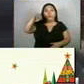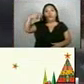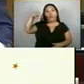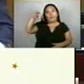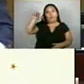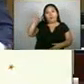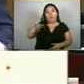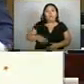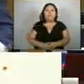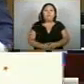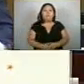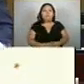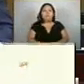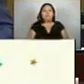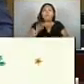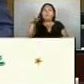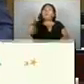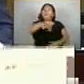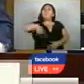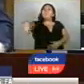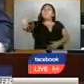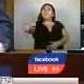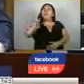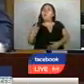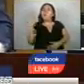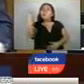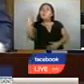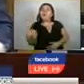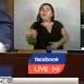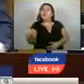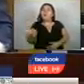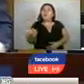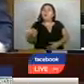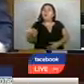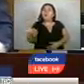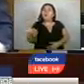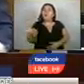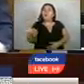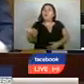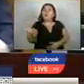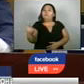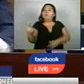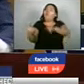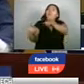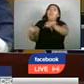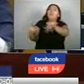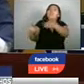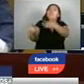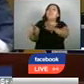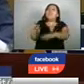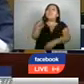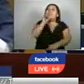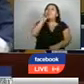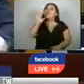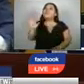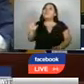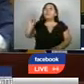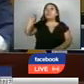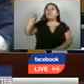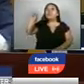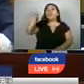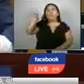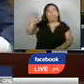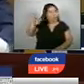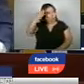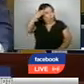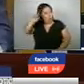Tiempo. En esa redada, uno de ellos, al cual le llaman Noel o